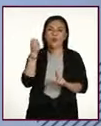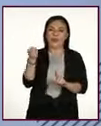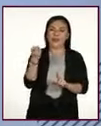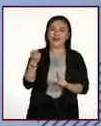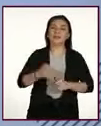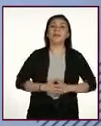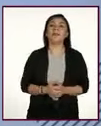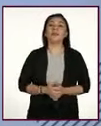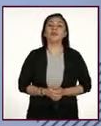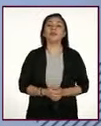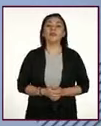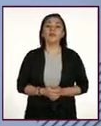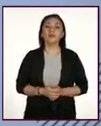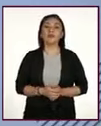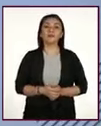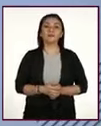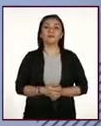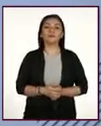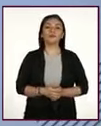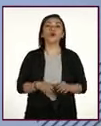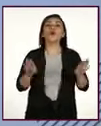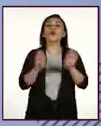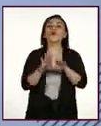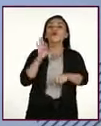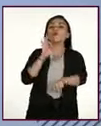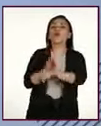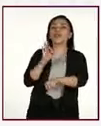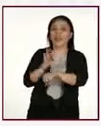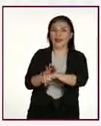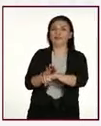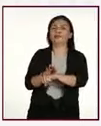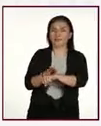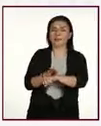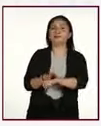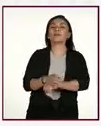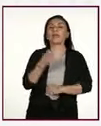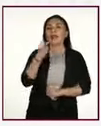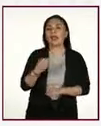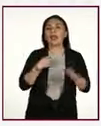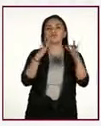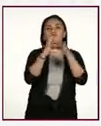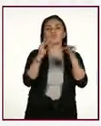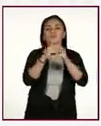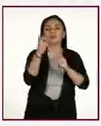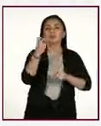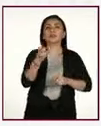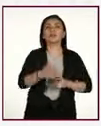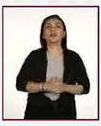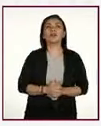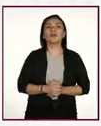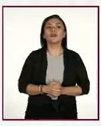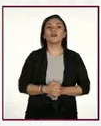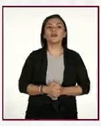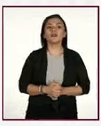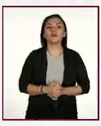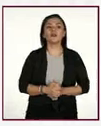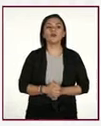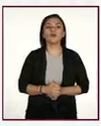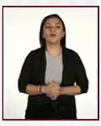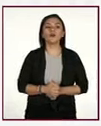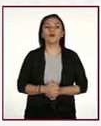quiero tomar, los factores protectores. Muy bien. Voy a hablar un poquito sobre los factores